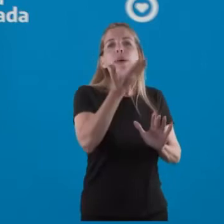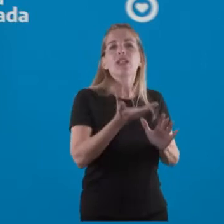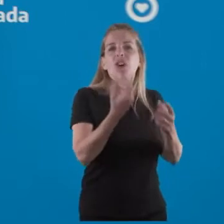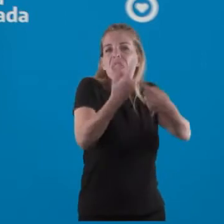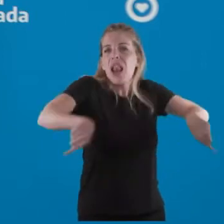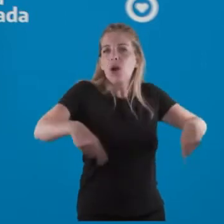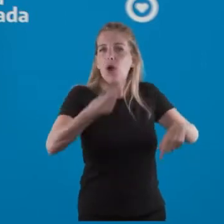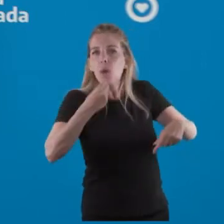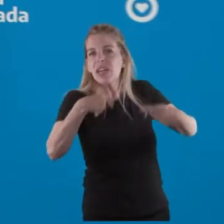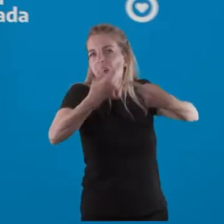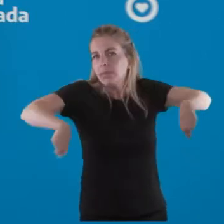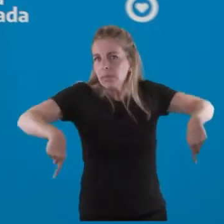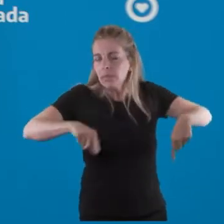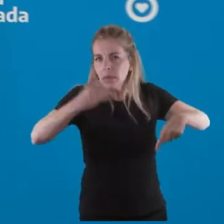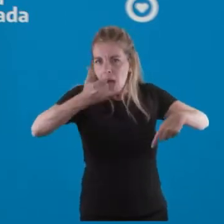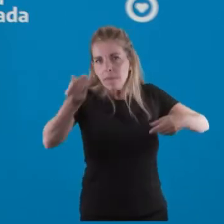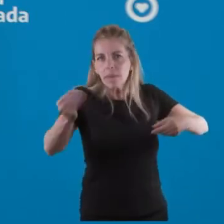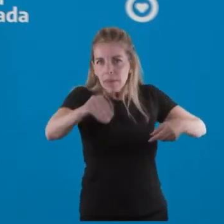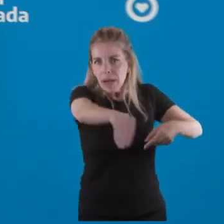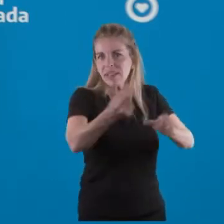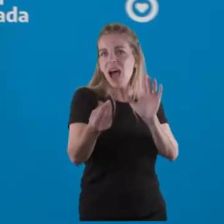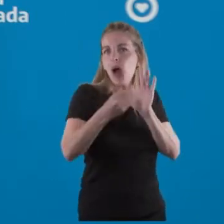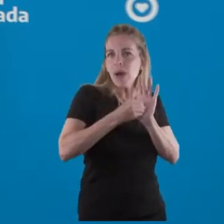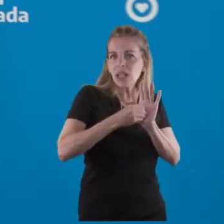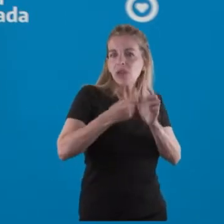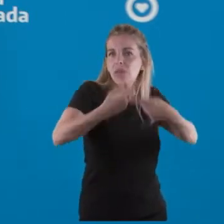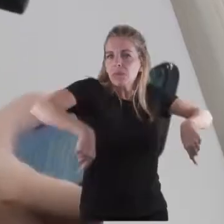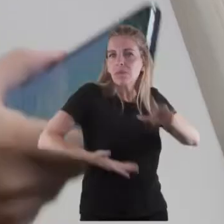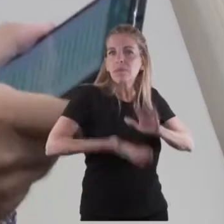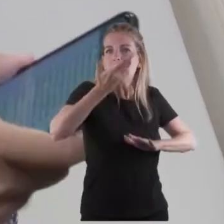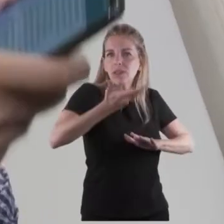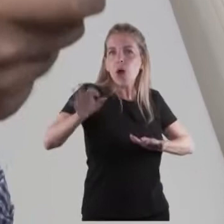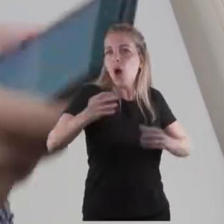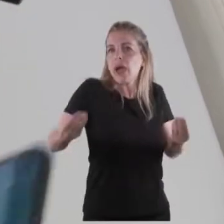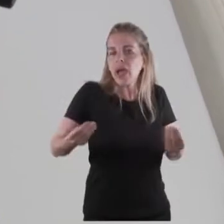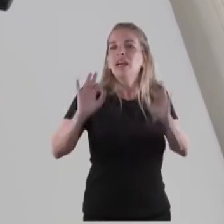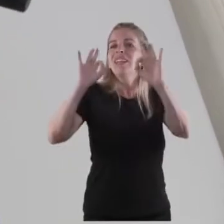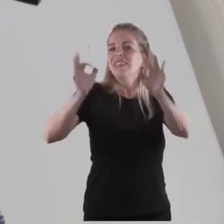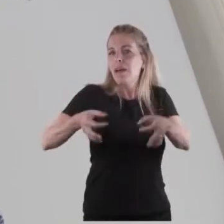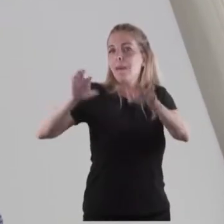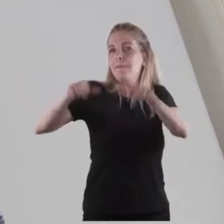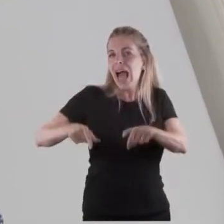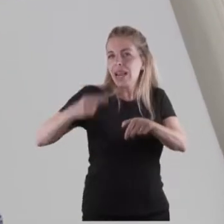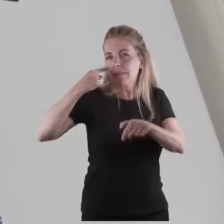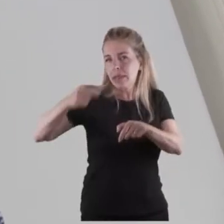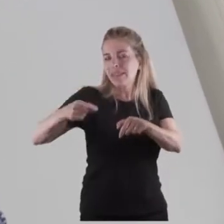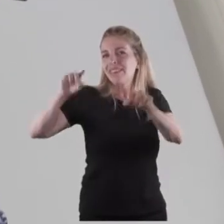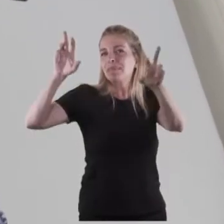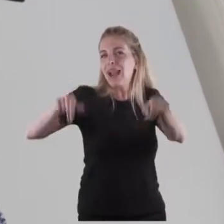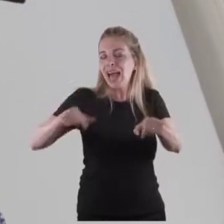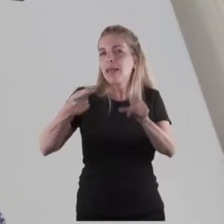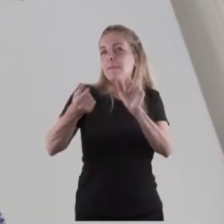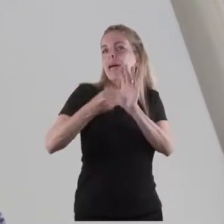otros incrementos se va a poder frenar tomar algunas medidas porque sé que está el plan de precios cuidados pero no está dando resultado